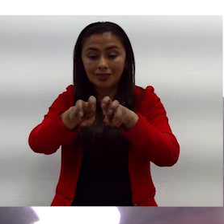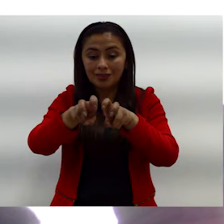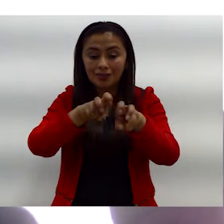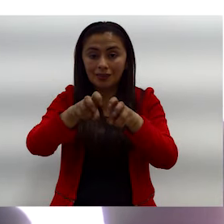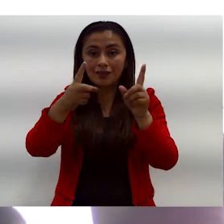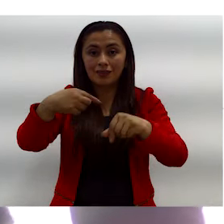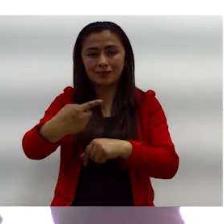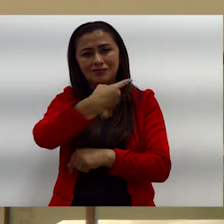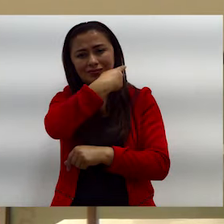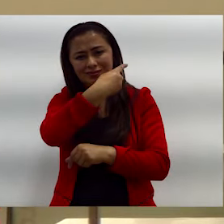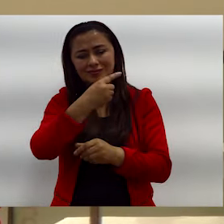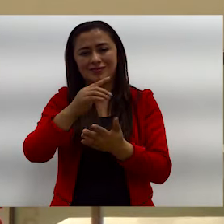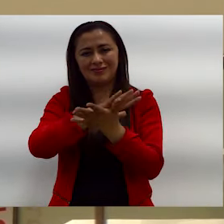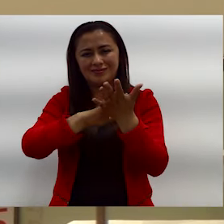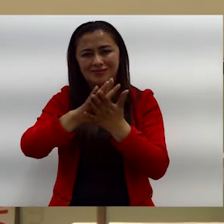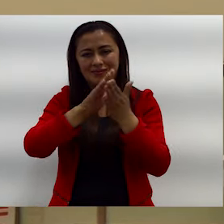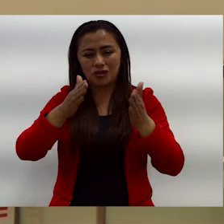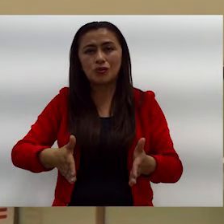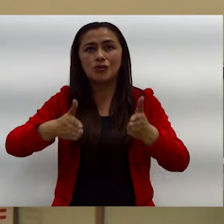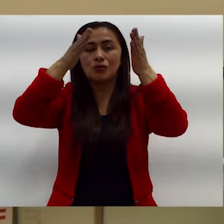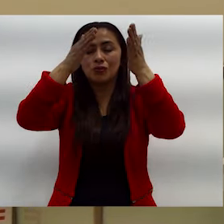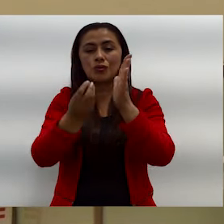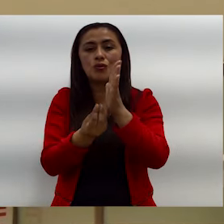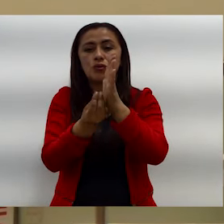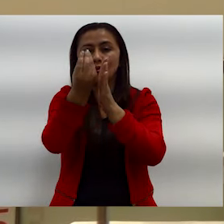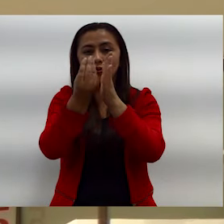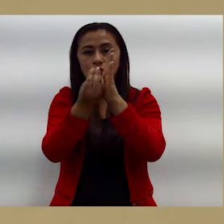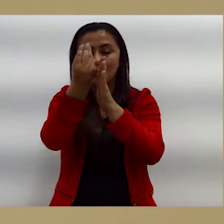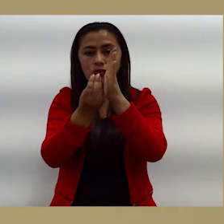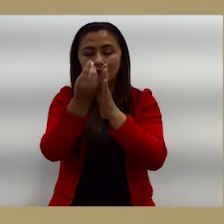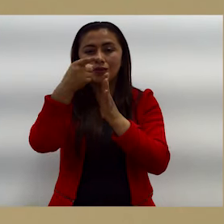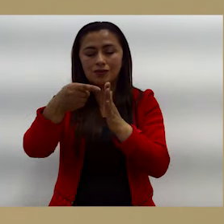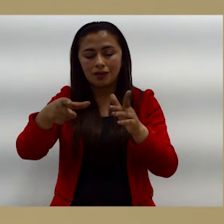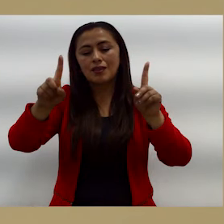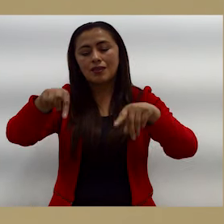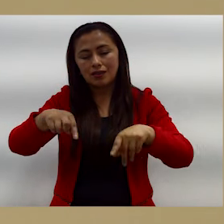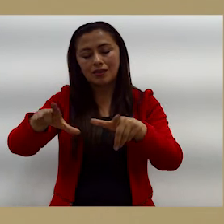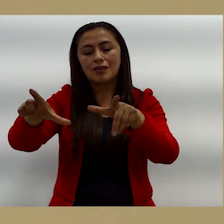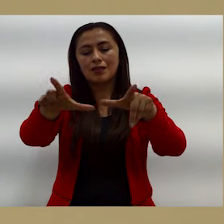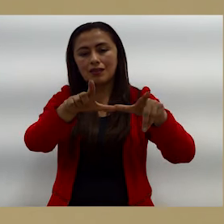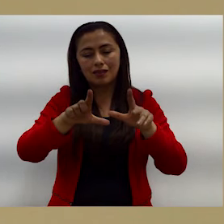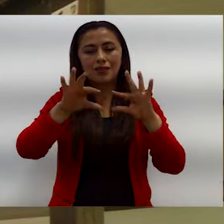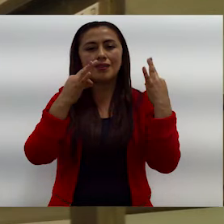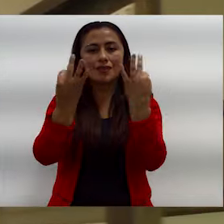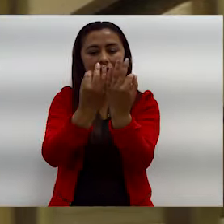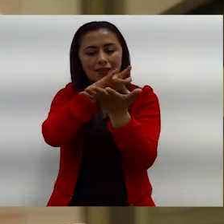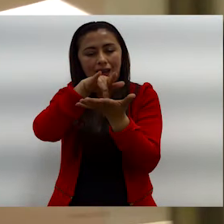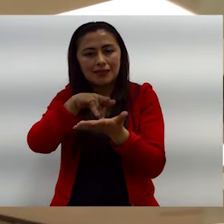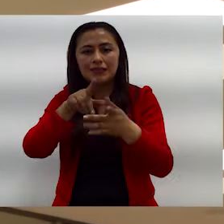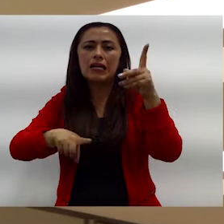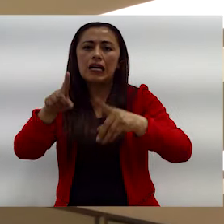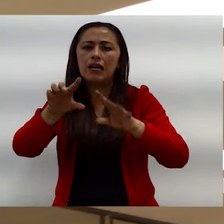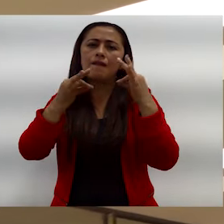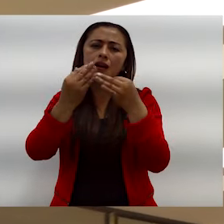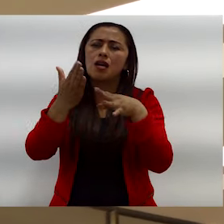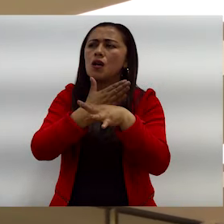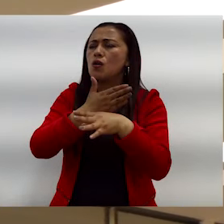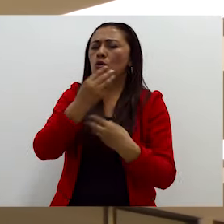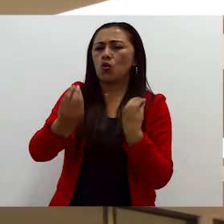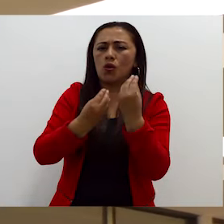ubicada en el centro comercial Centro Norte, en la zona que allí funciona precisamente la Secretaría de